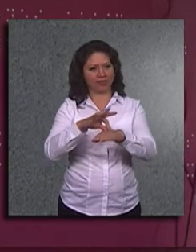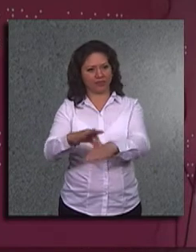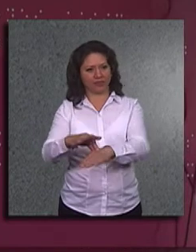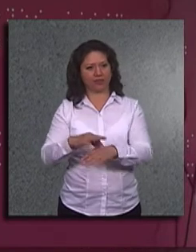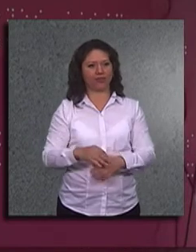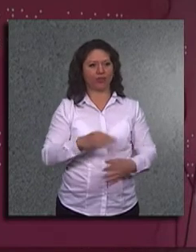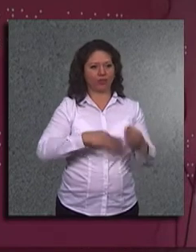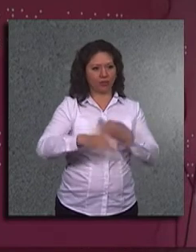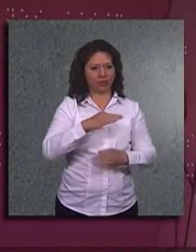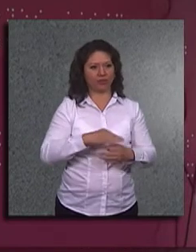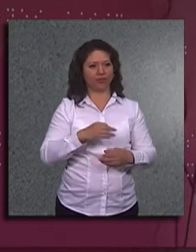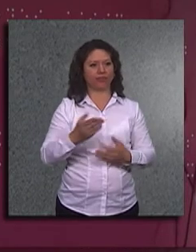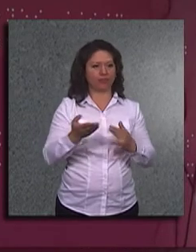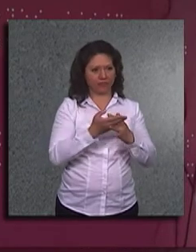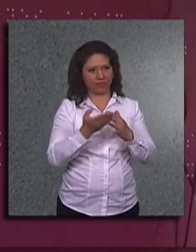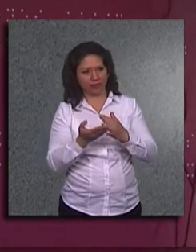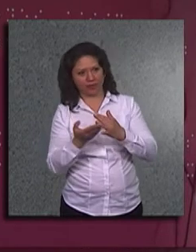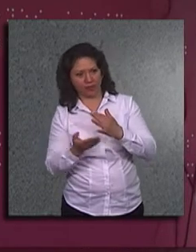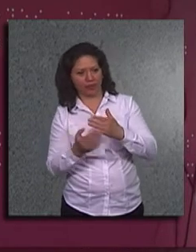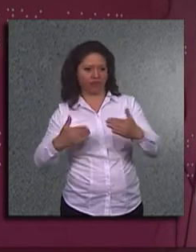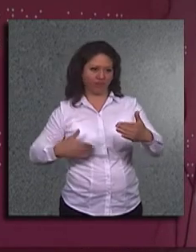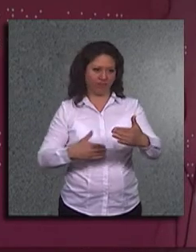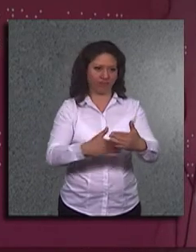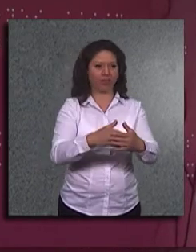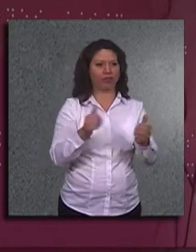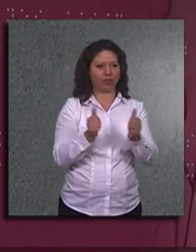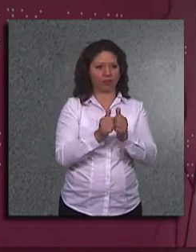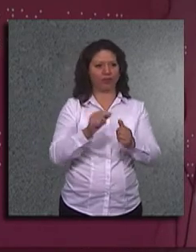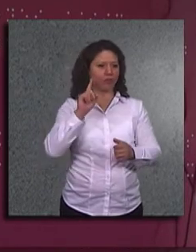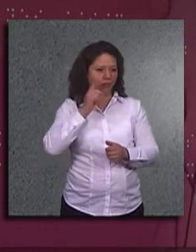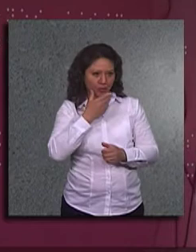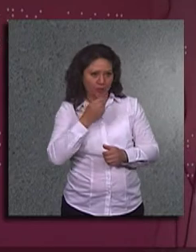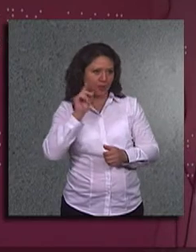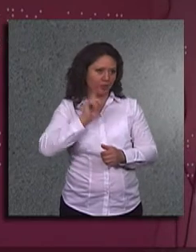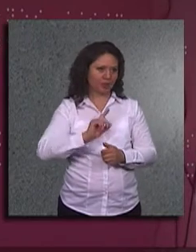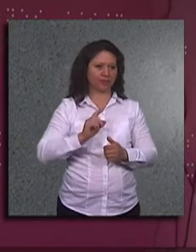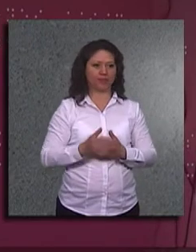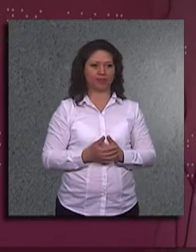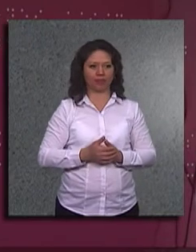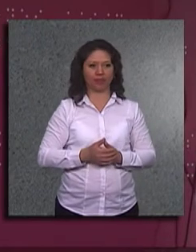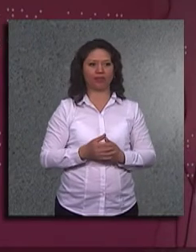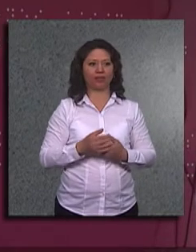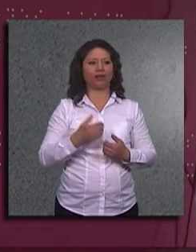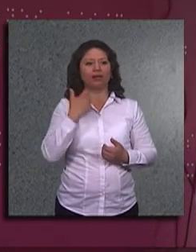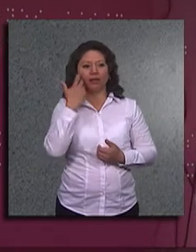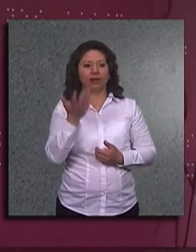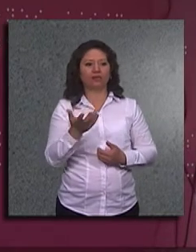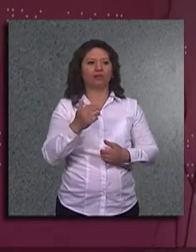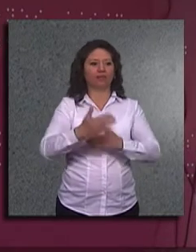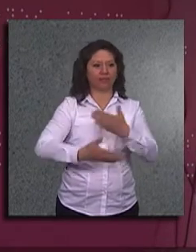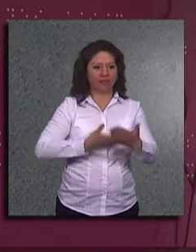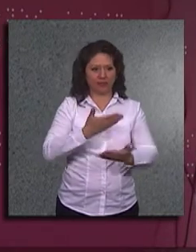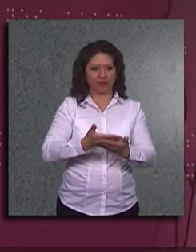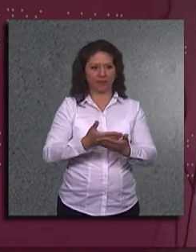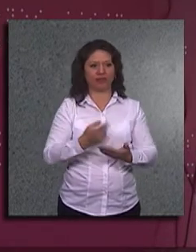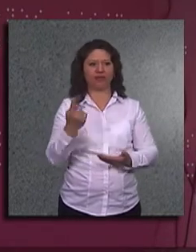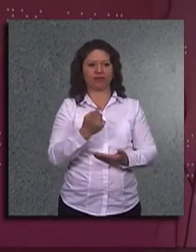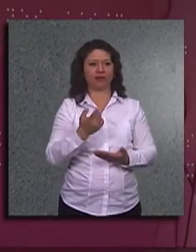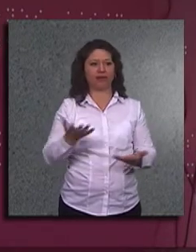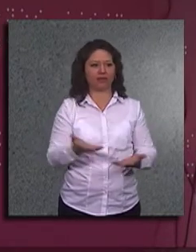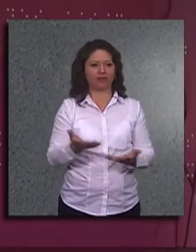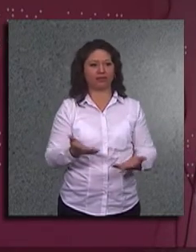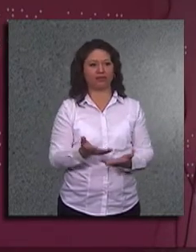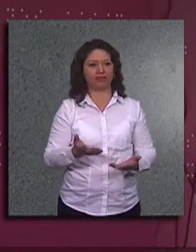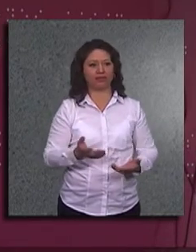en todo este proceso de la fiscalización con perspectiva de género queremos en principio compartirles lo que